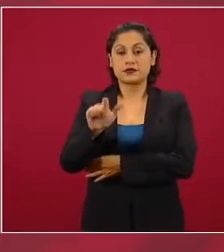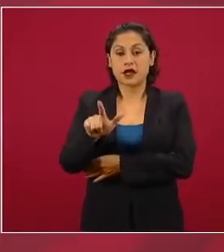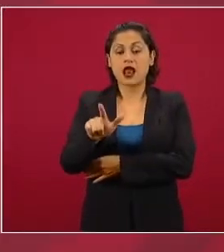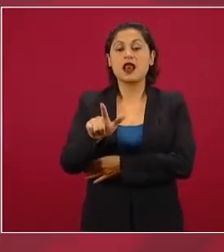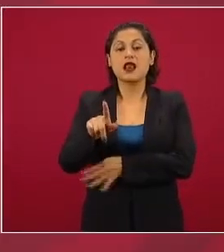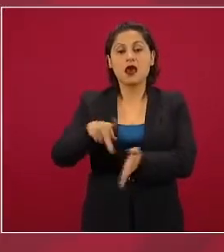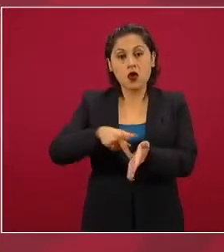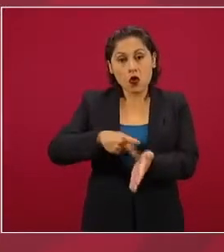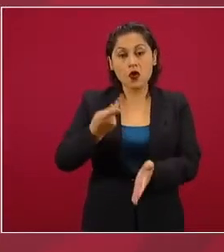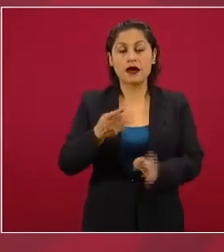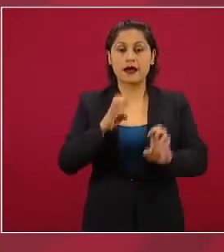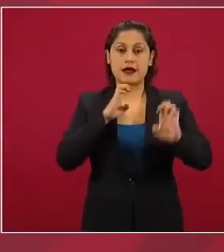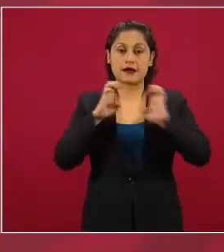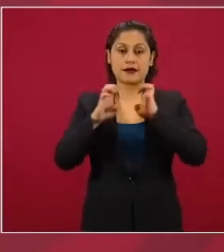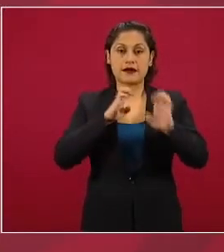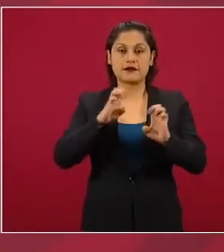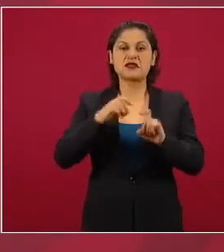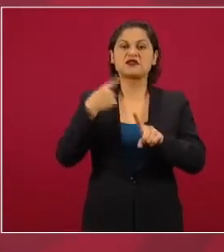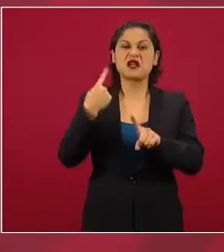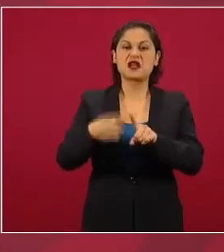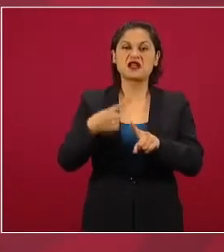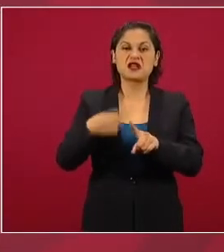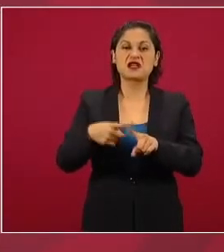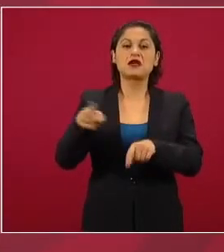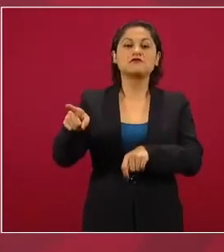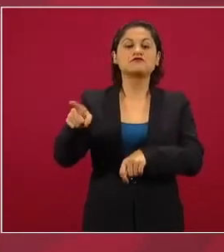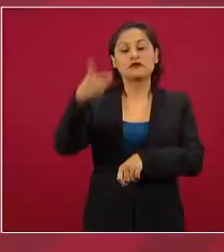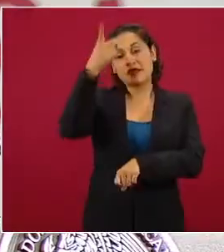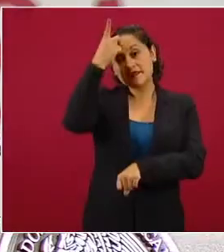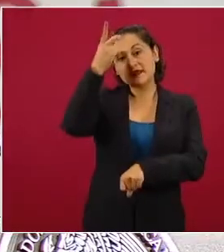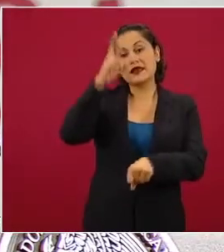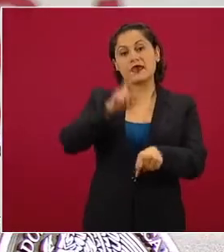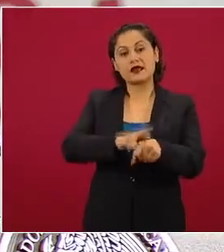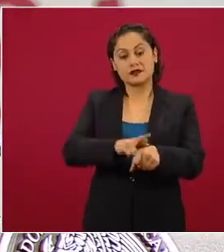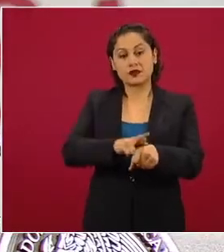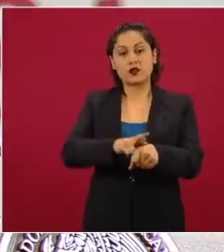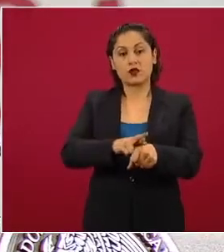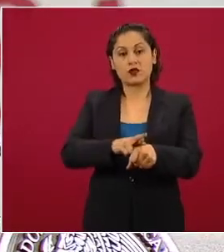ahora de el director editorial del Reforma,